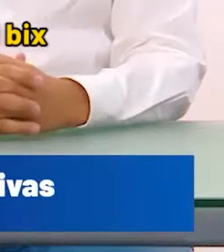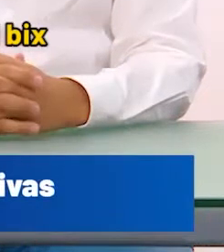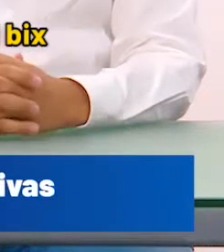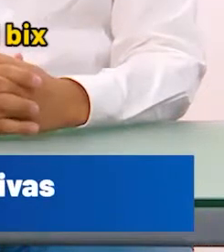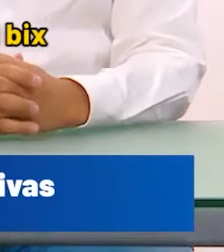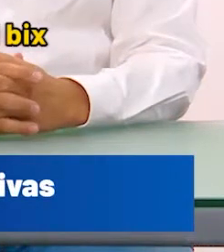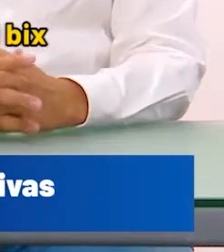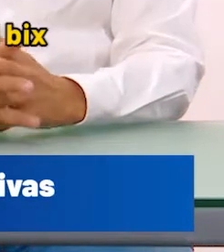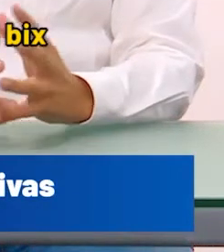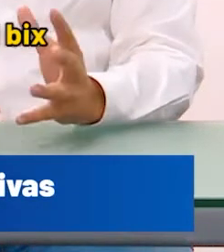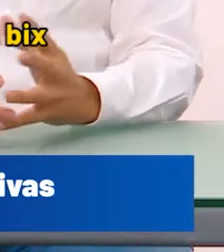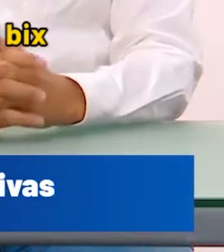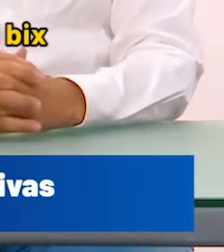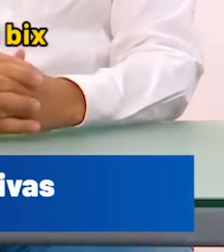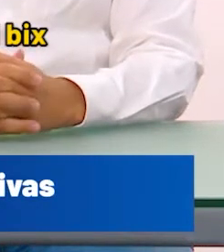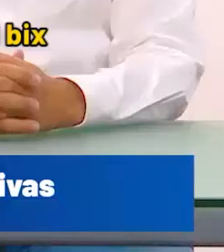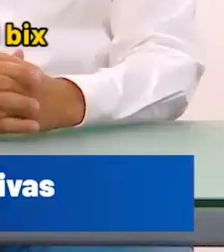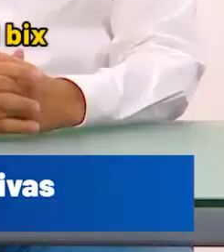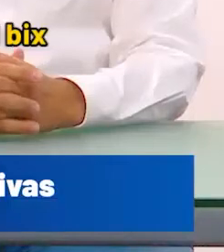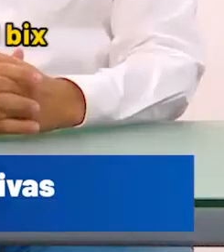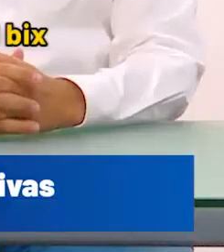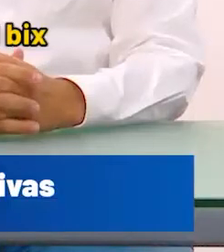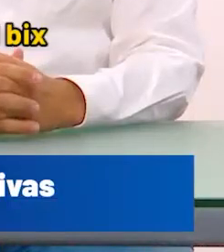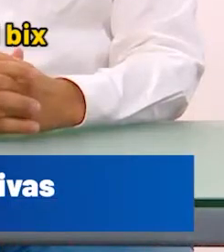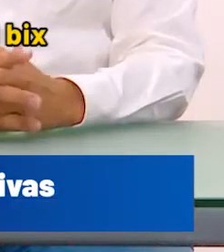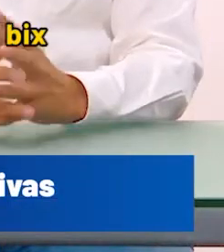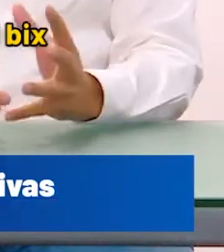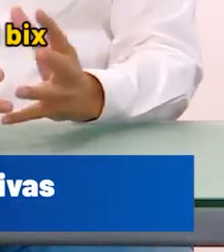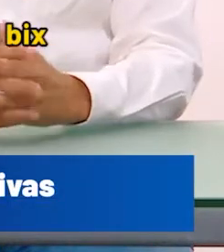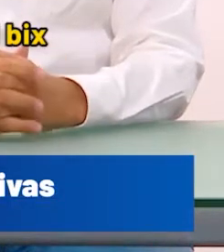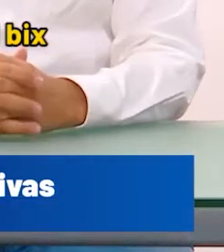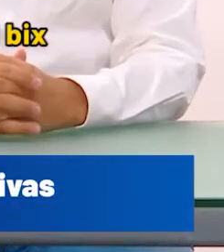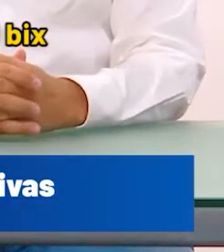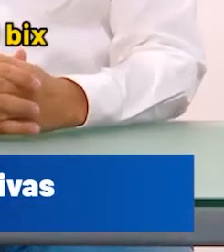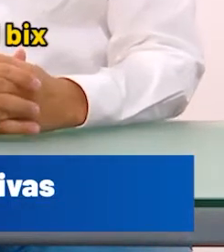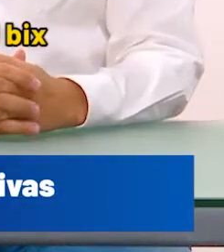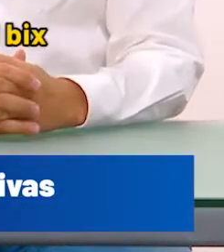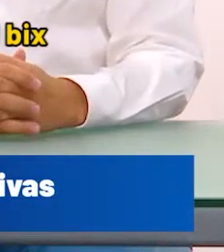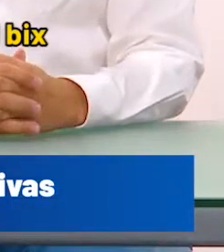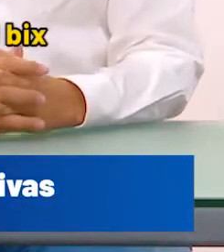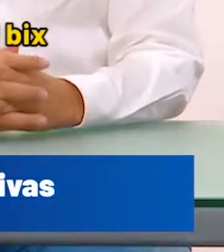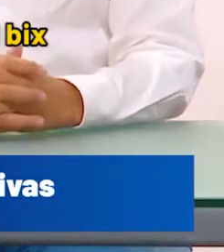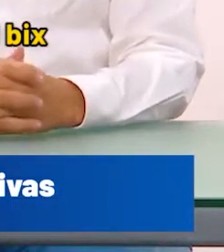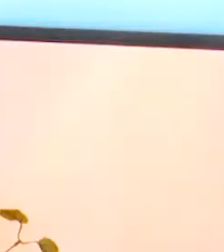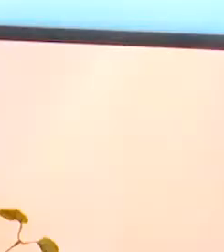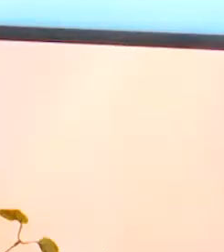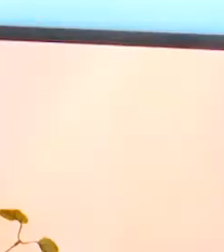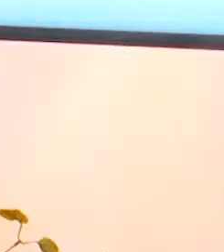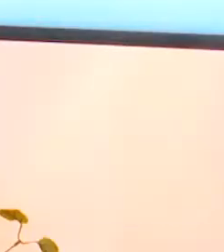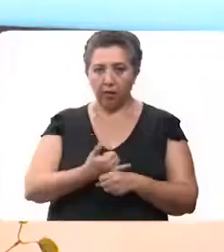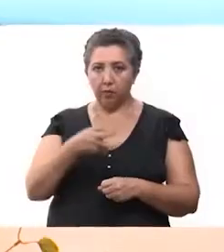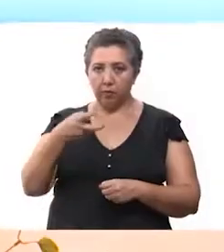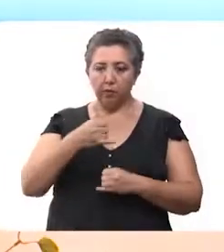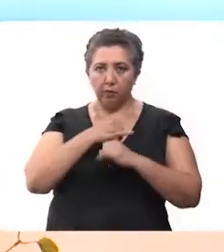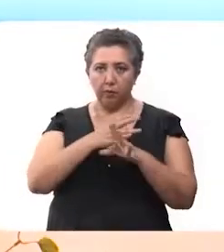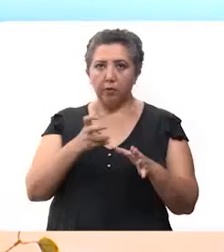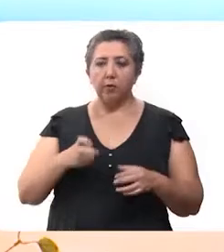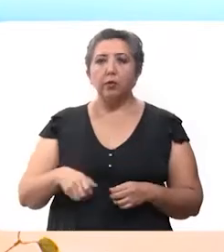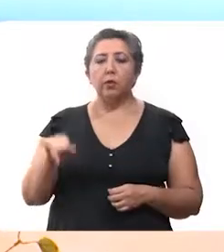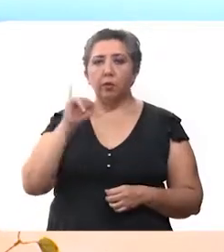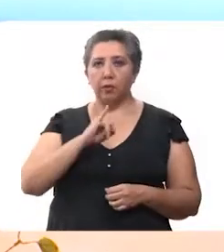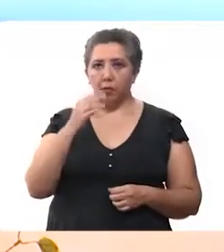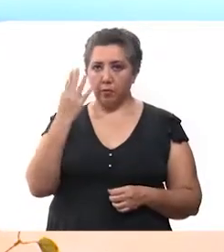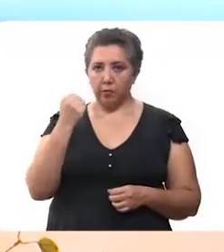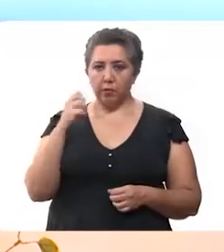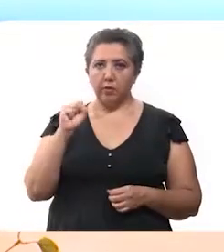Buenas tardes. A continuación daremos a conocer el estatus del COVID-19 en el estado de Yucatán. Doctor Isaac. Gracias, secretario. Este es el parte médico del